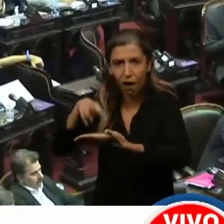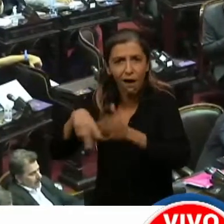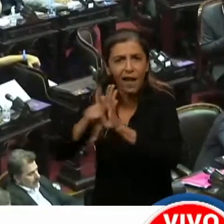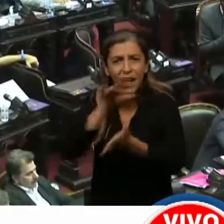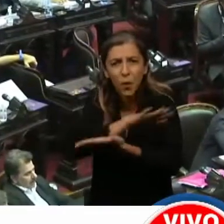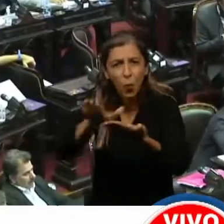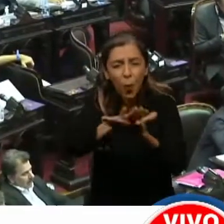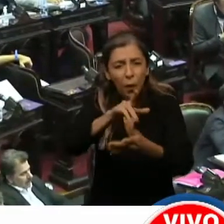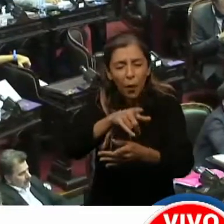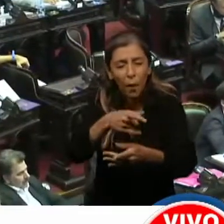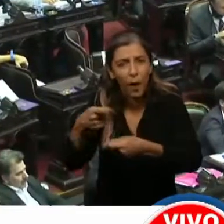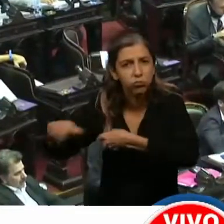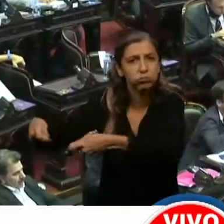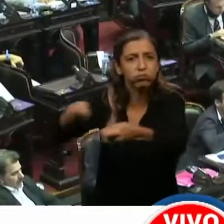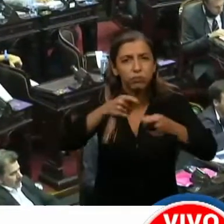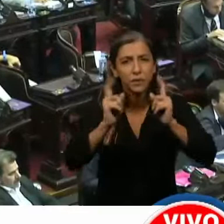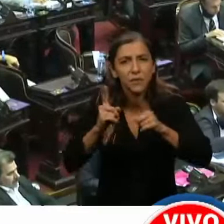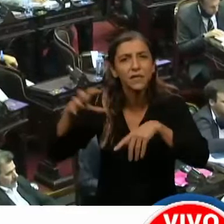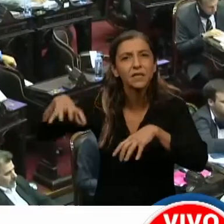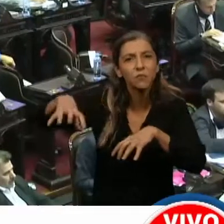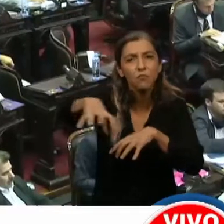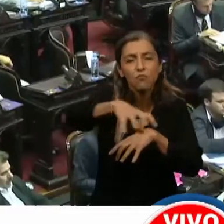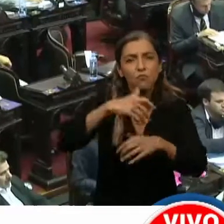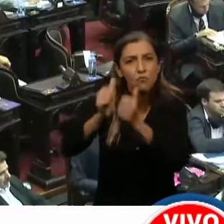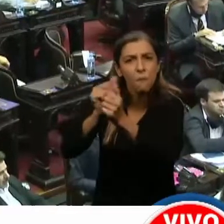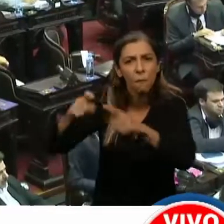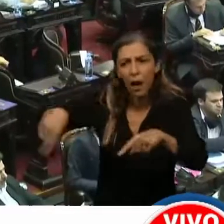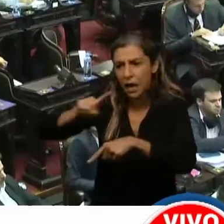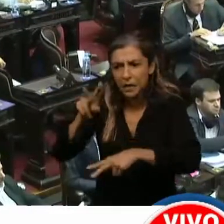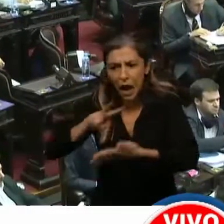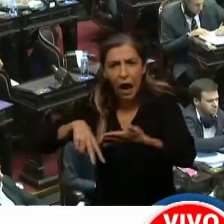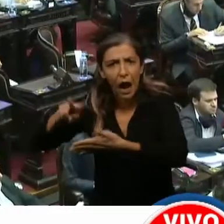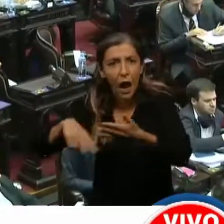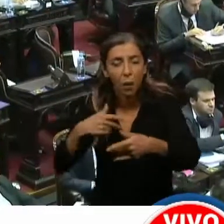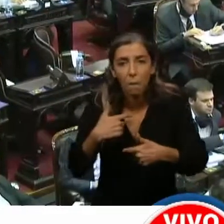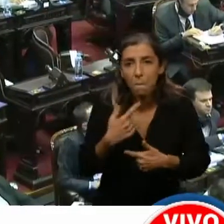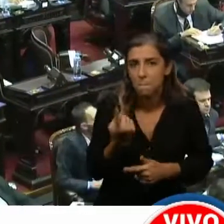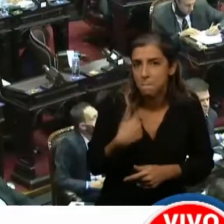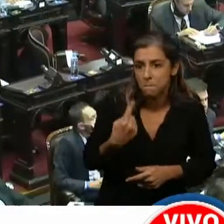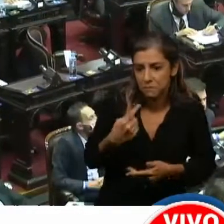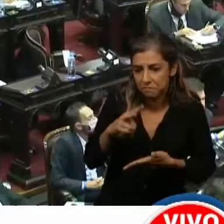las oficinas de las empresas vinculadas al sector, sin que nadie pueda